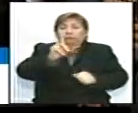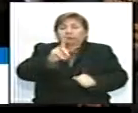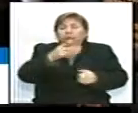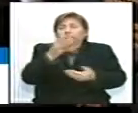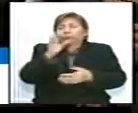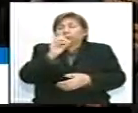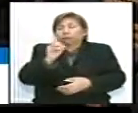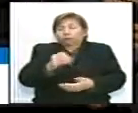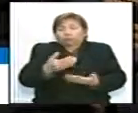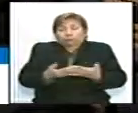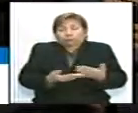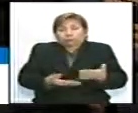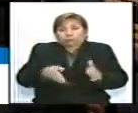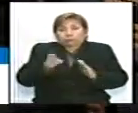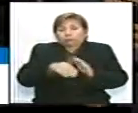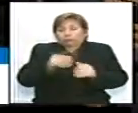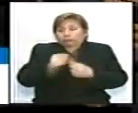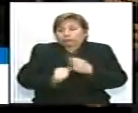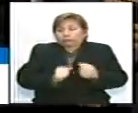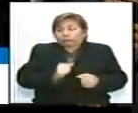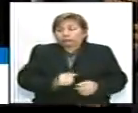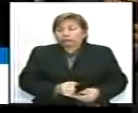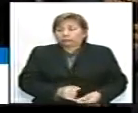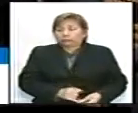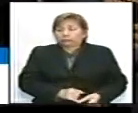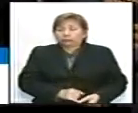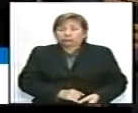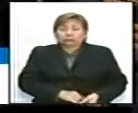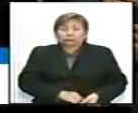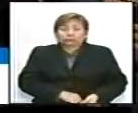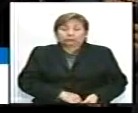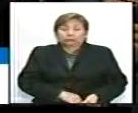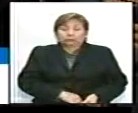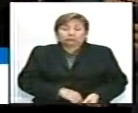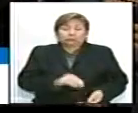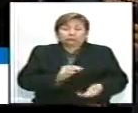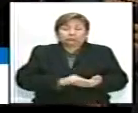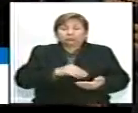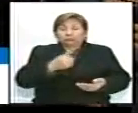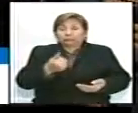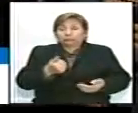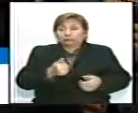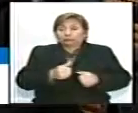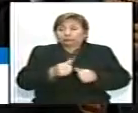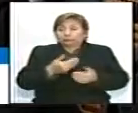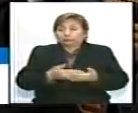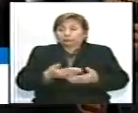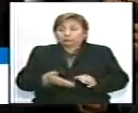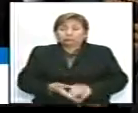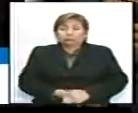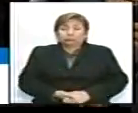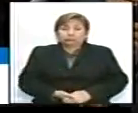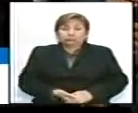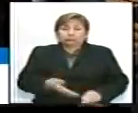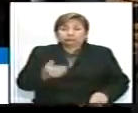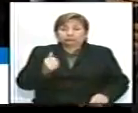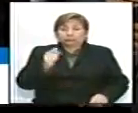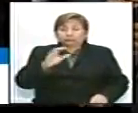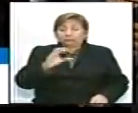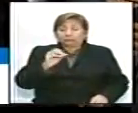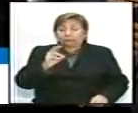61.8% en lo que va del año. Si bien es más alto que otros índices como los que señaló puntualmente la congresista Alcorta, que están por